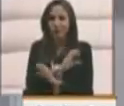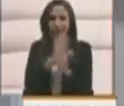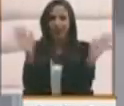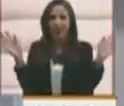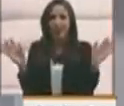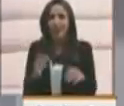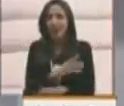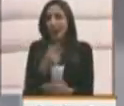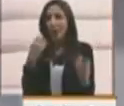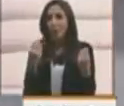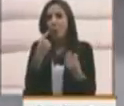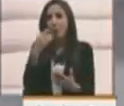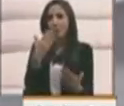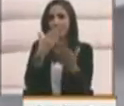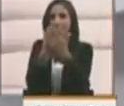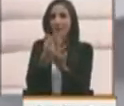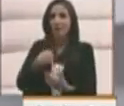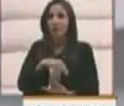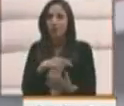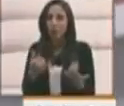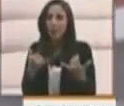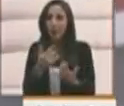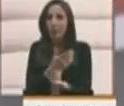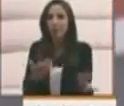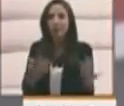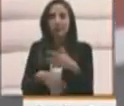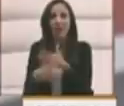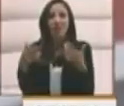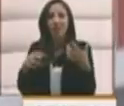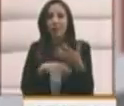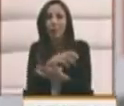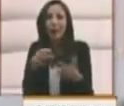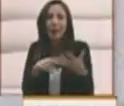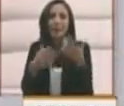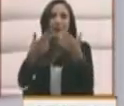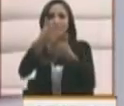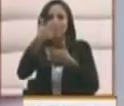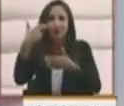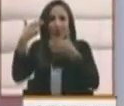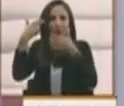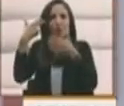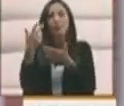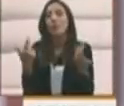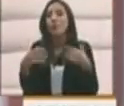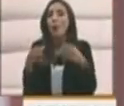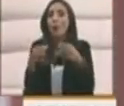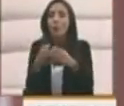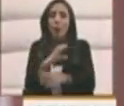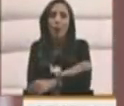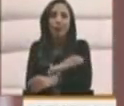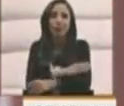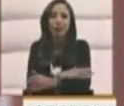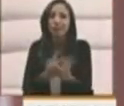que frente a nosotros ya no hay políticos de oposición. Hay